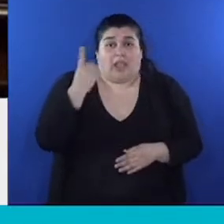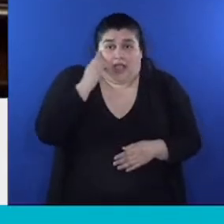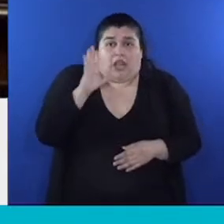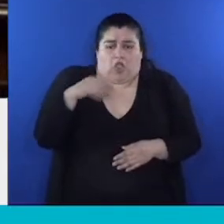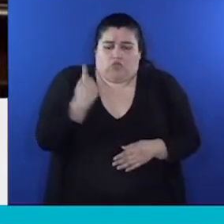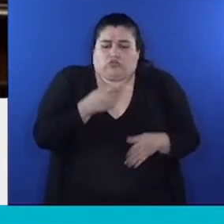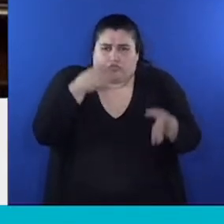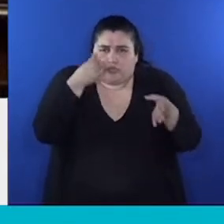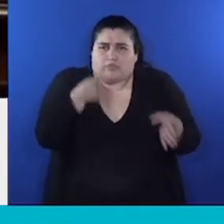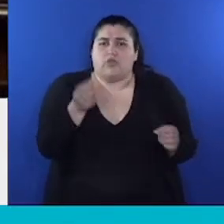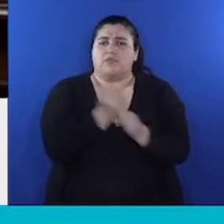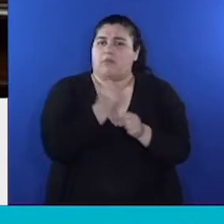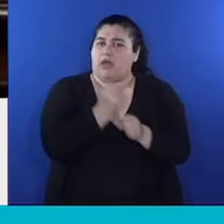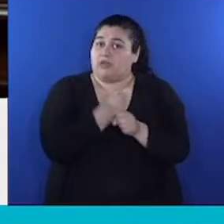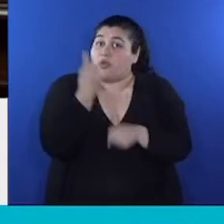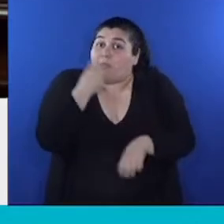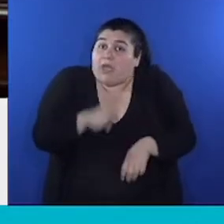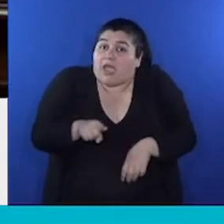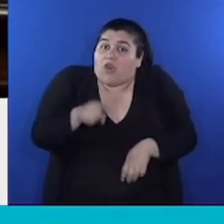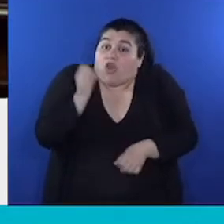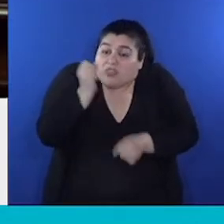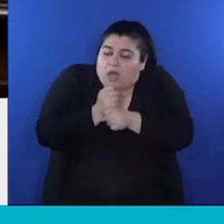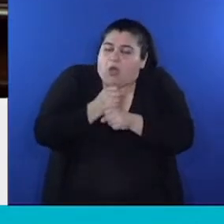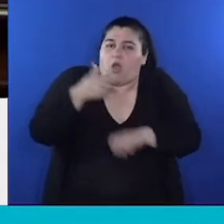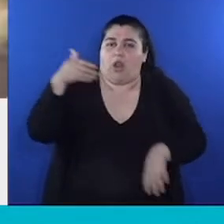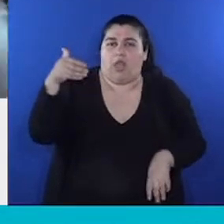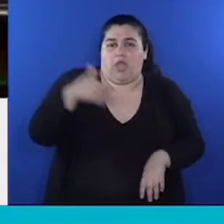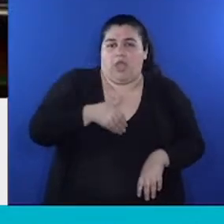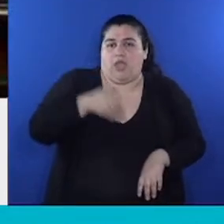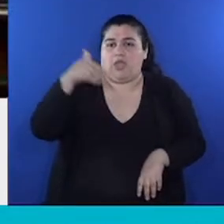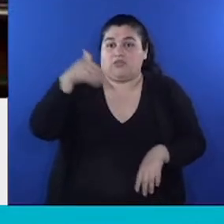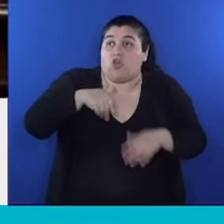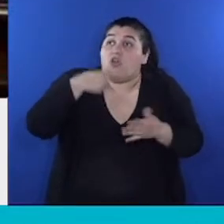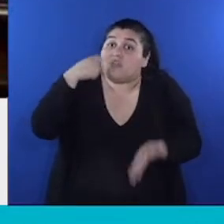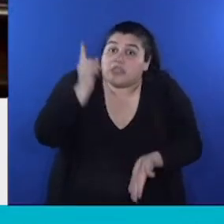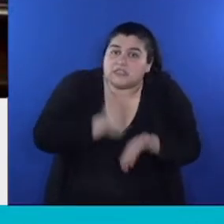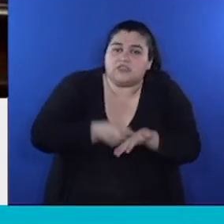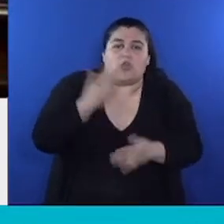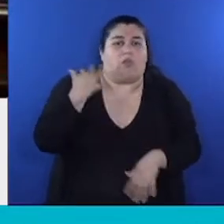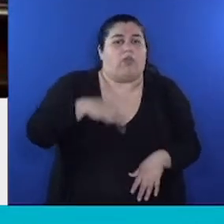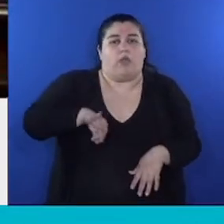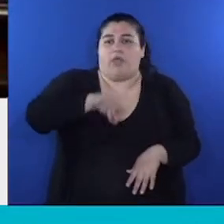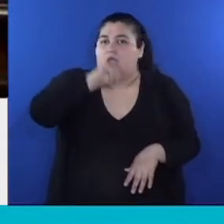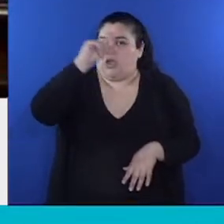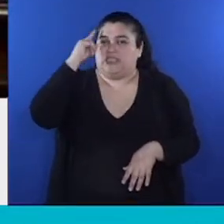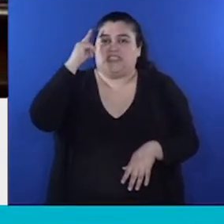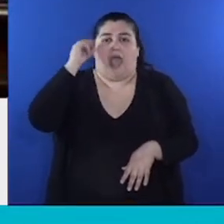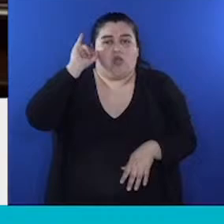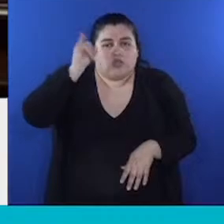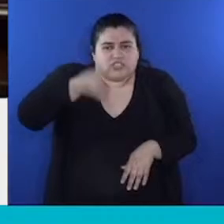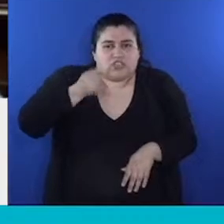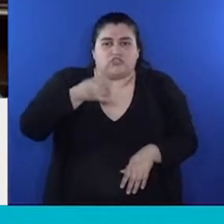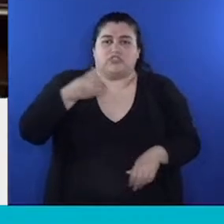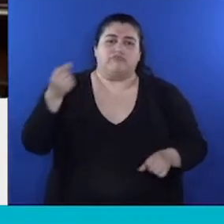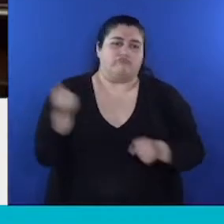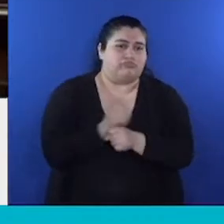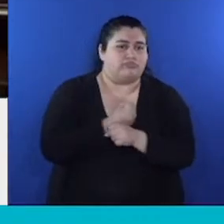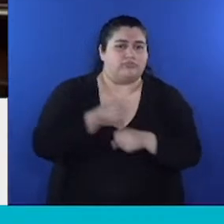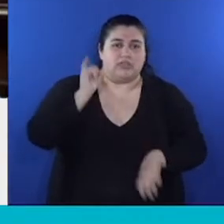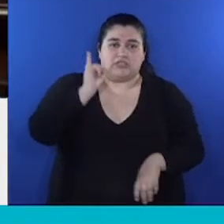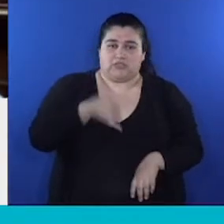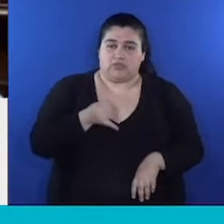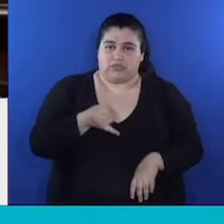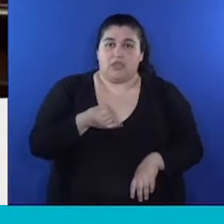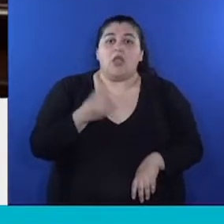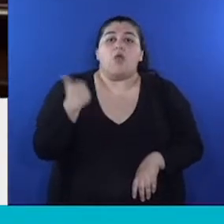trabajando, pero que estamos lentos en ejecutar alguna decisión que puede ser una política de Estado, porque podemos consensuar una